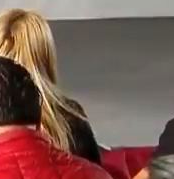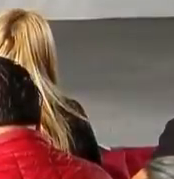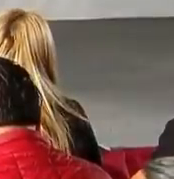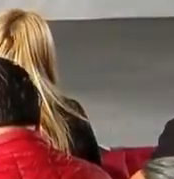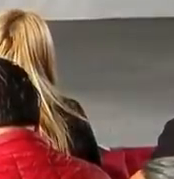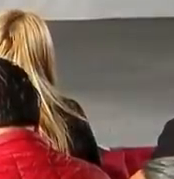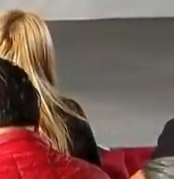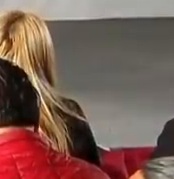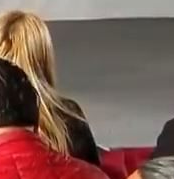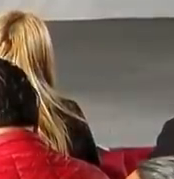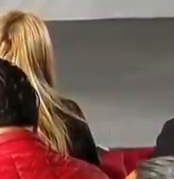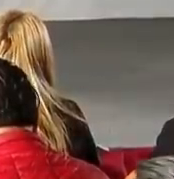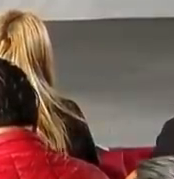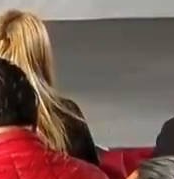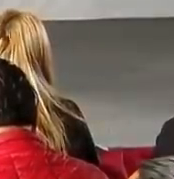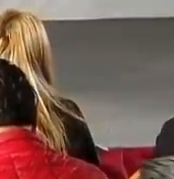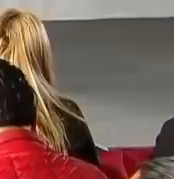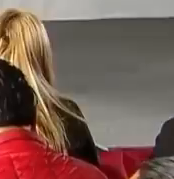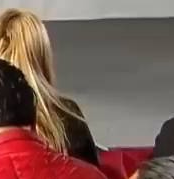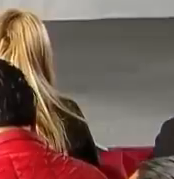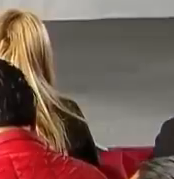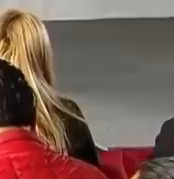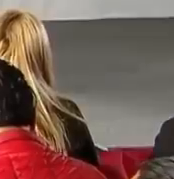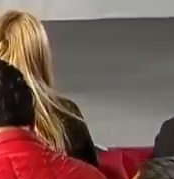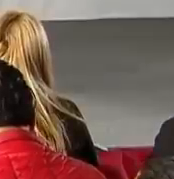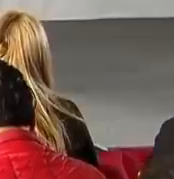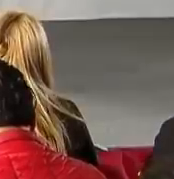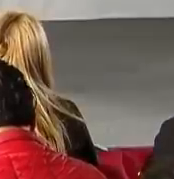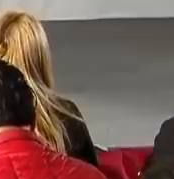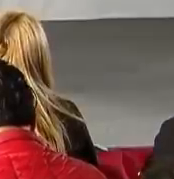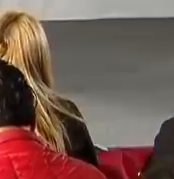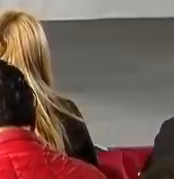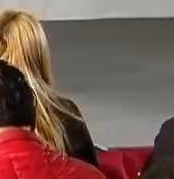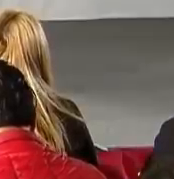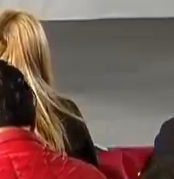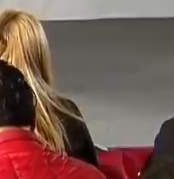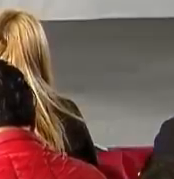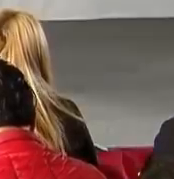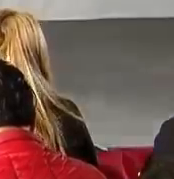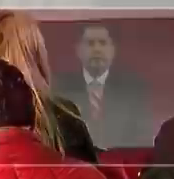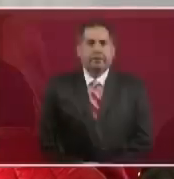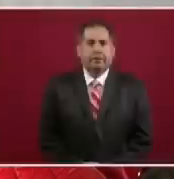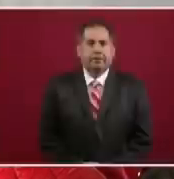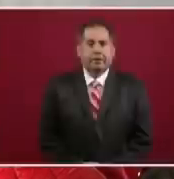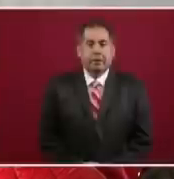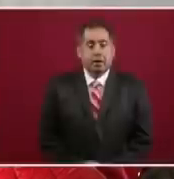de denuncia tienen que presentar su denuncia